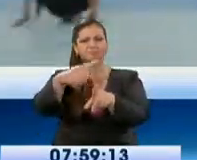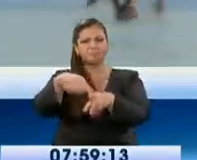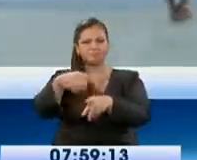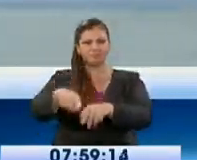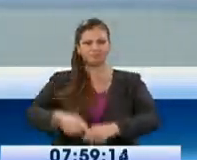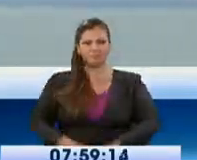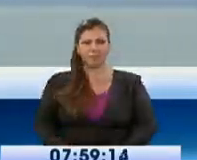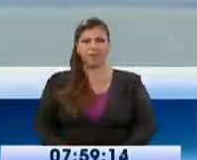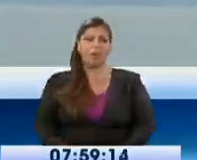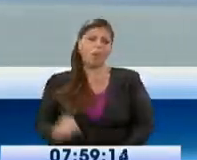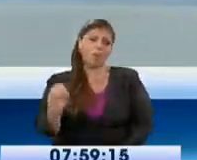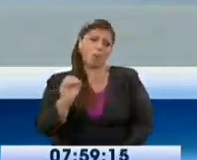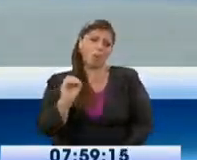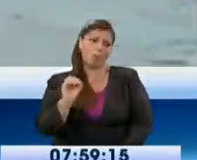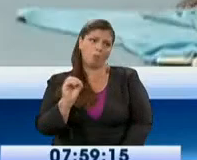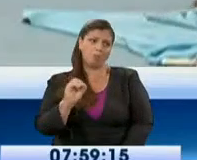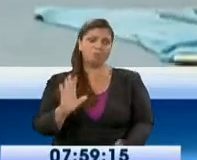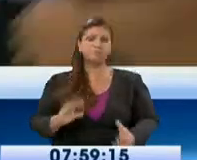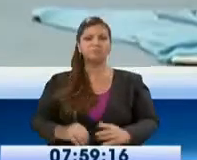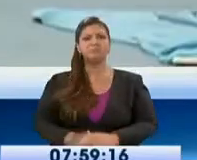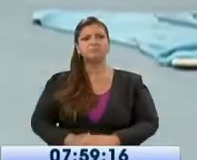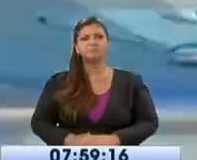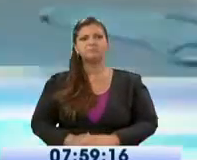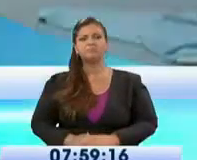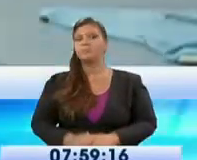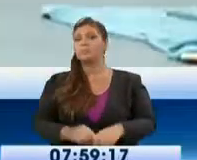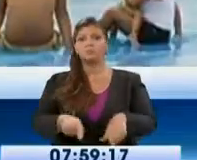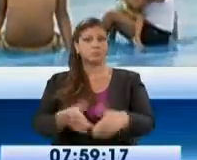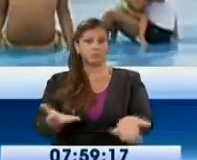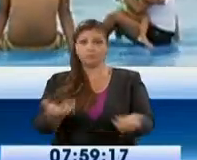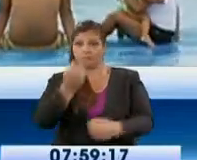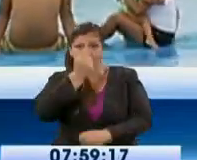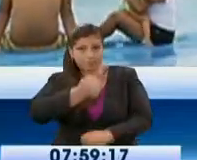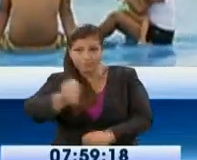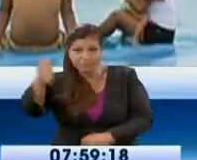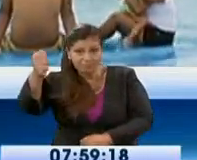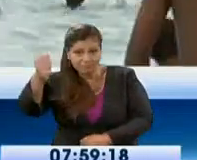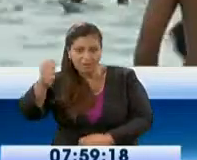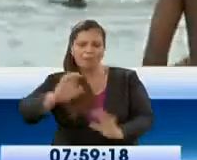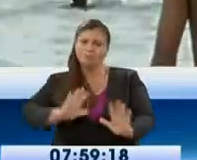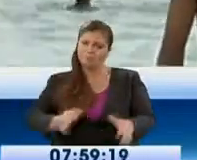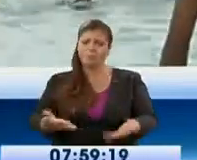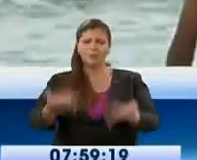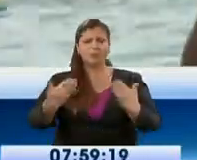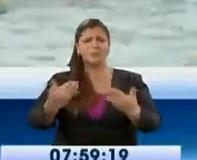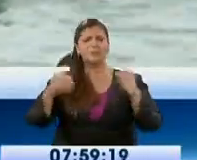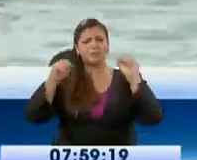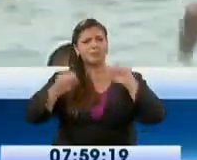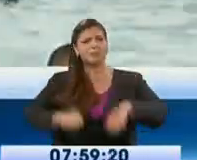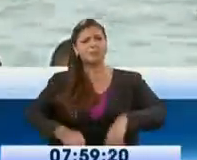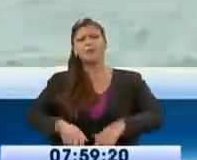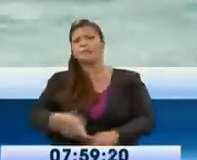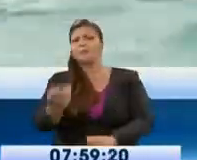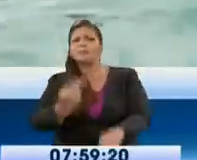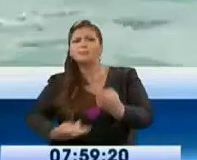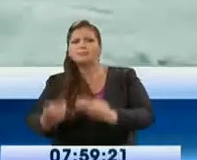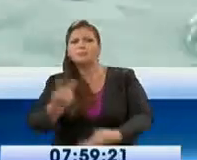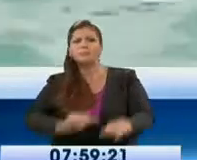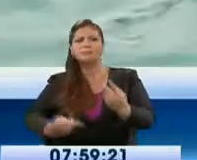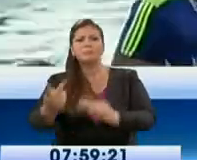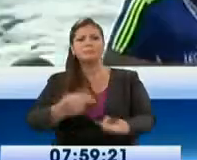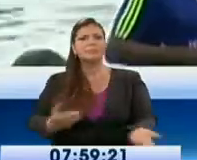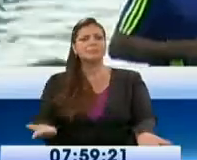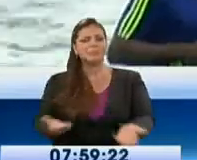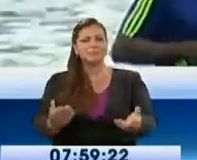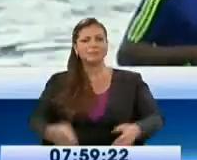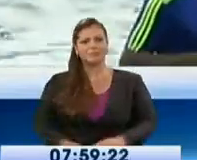Otra alternativa divertida es disfrutar de los parques acuáticos del municipio. Los hay en los sectores de Puerto Liza, Viernes Santo,